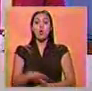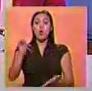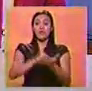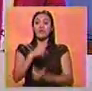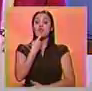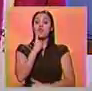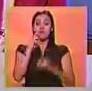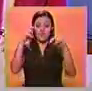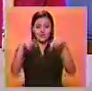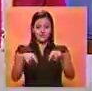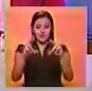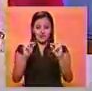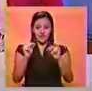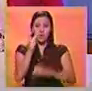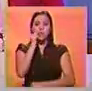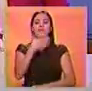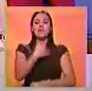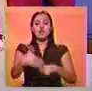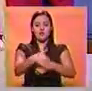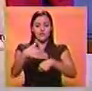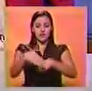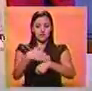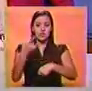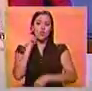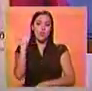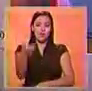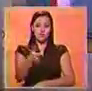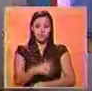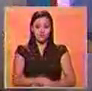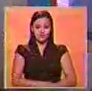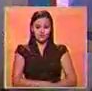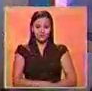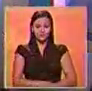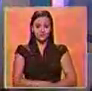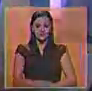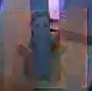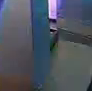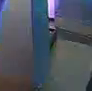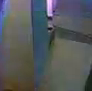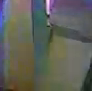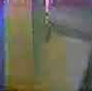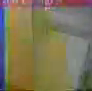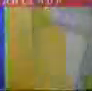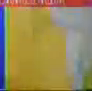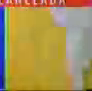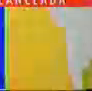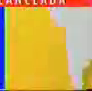va a conversar con Lenny Manuel, quien aspira a la gobernación del estado Guárico. Ya venimos.